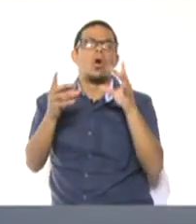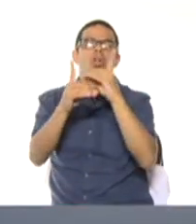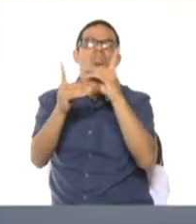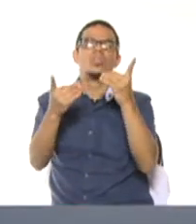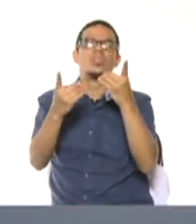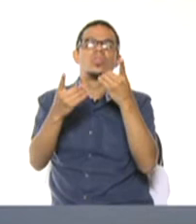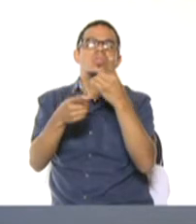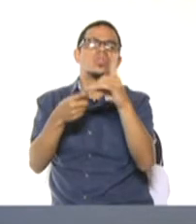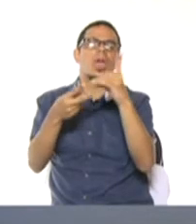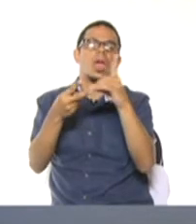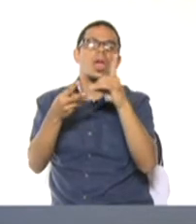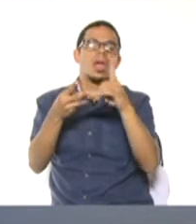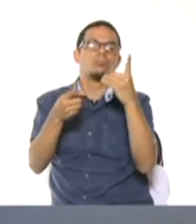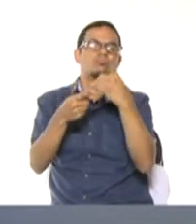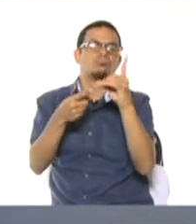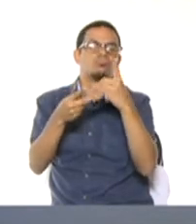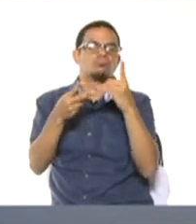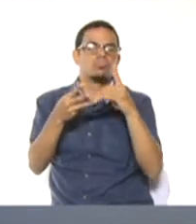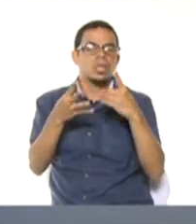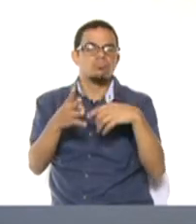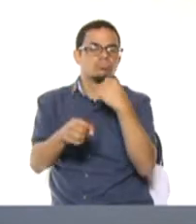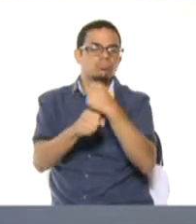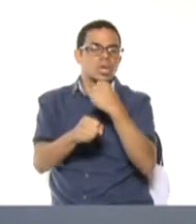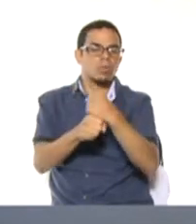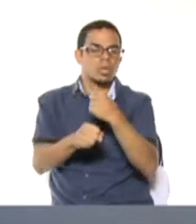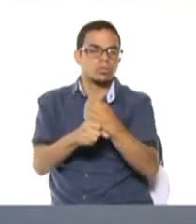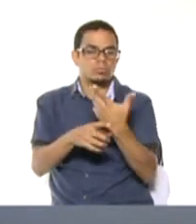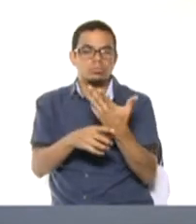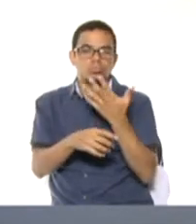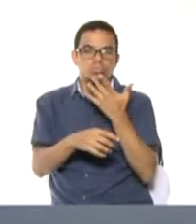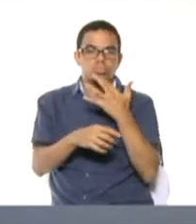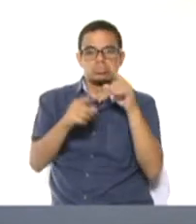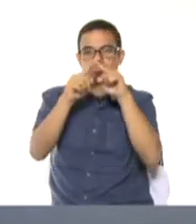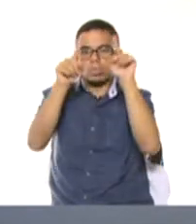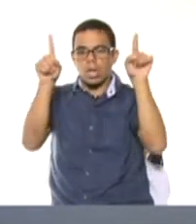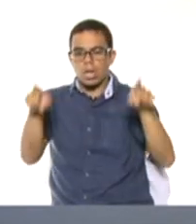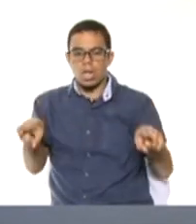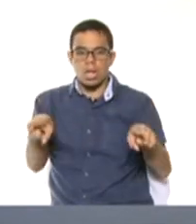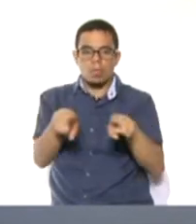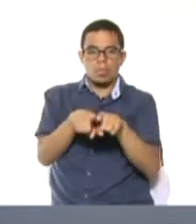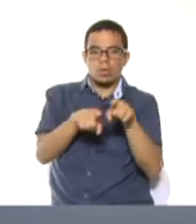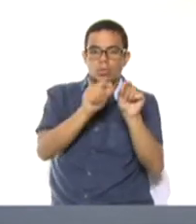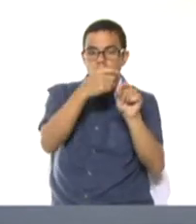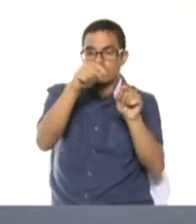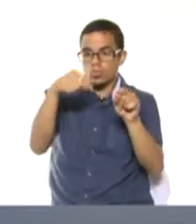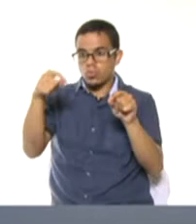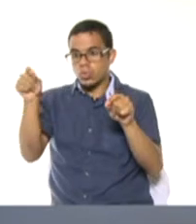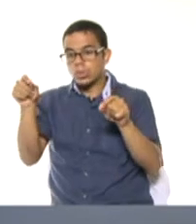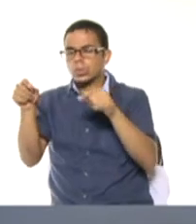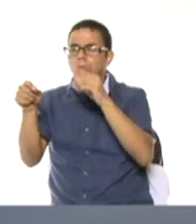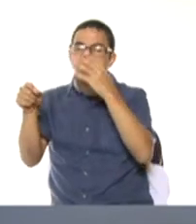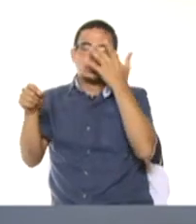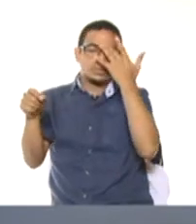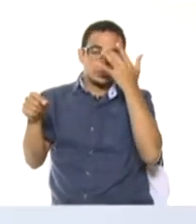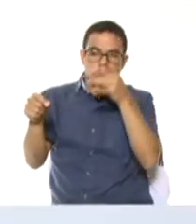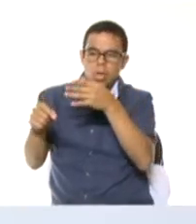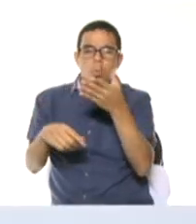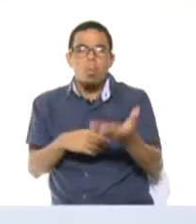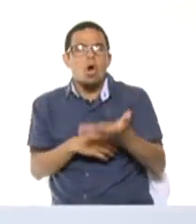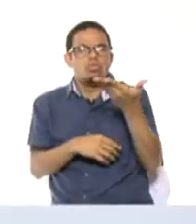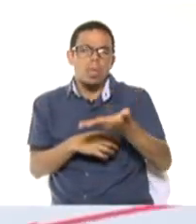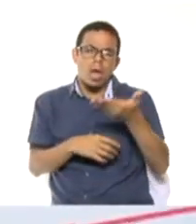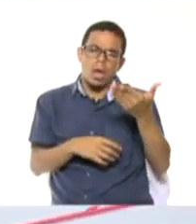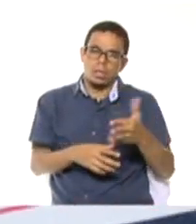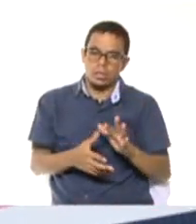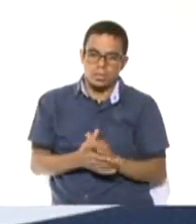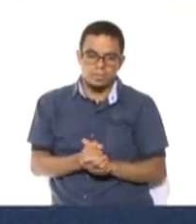describir un trabajo. Utilizamos el margen. Es importantísimo allá en